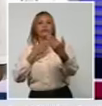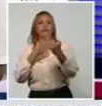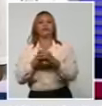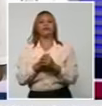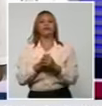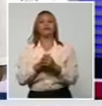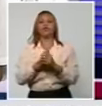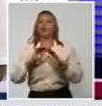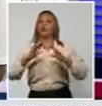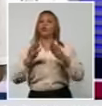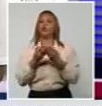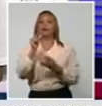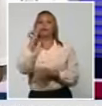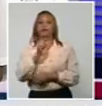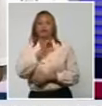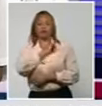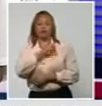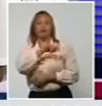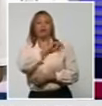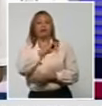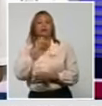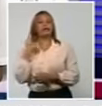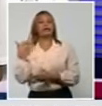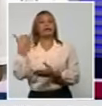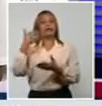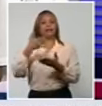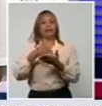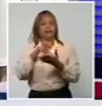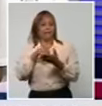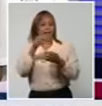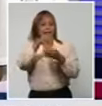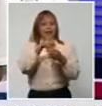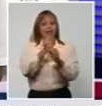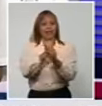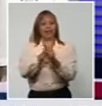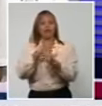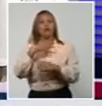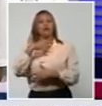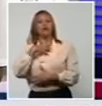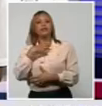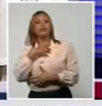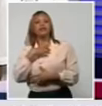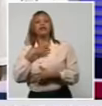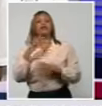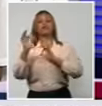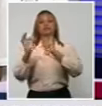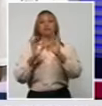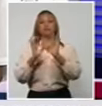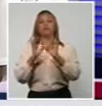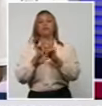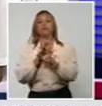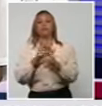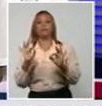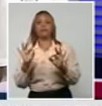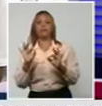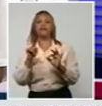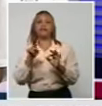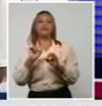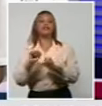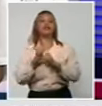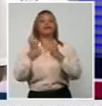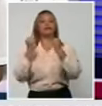el personal de inmigración, todo el personal de aduana dispone de medios de protección y se refuerza en